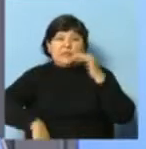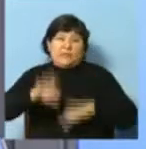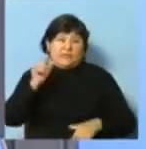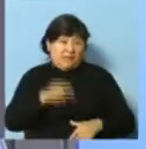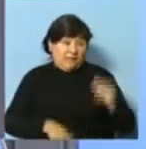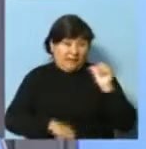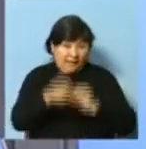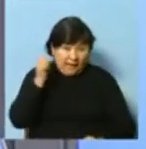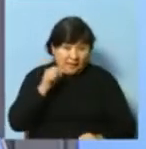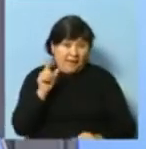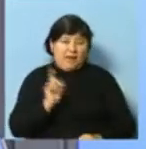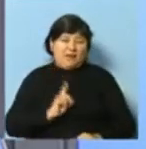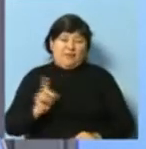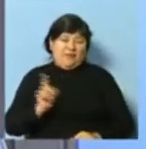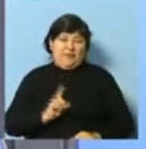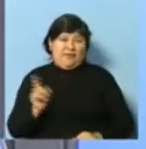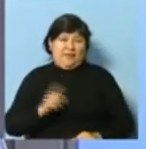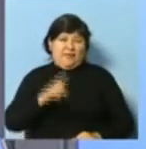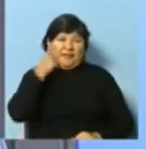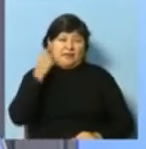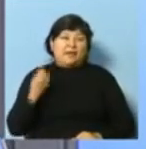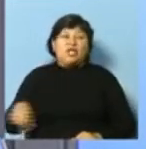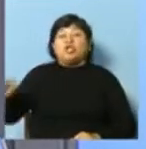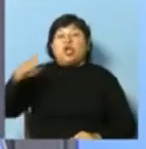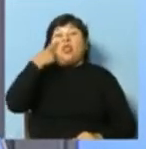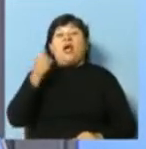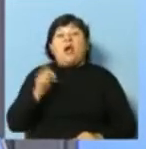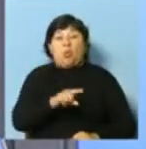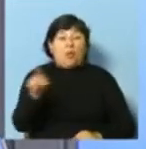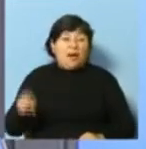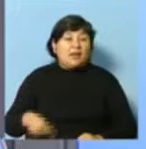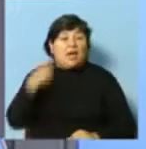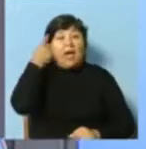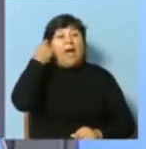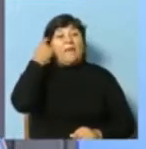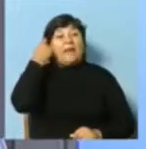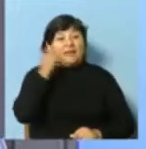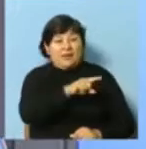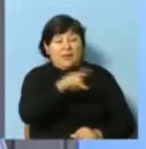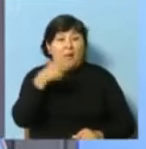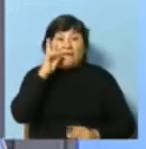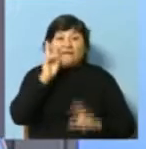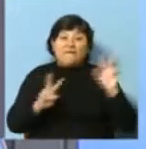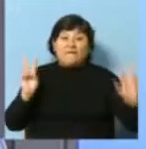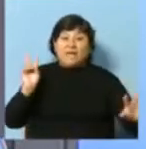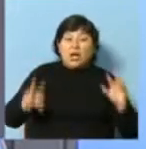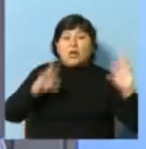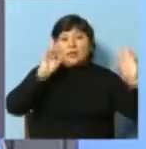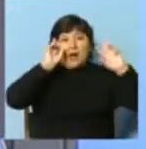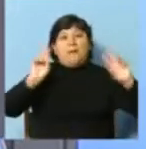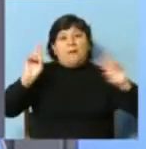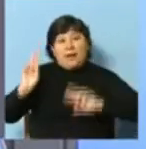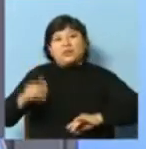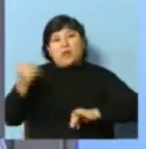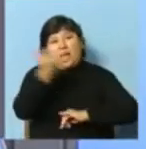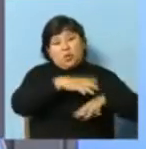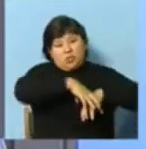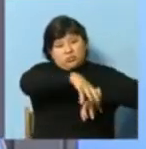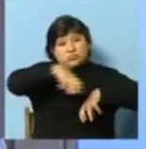elecciones es un concepto que creo que todos todos aprendimos veo mucho más respeto entre los partidos